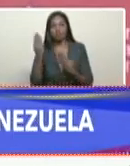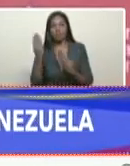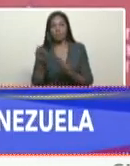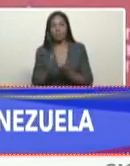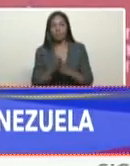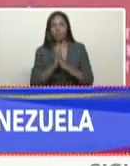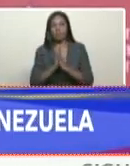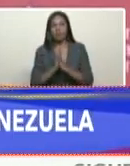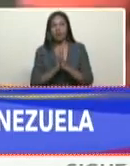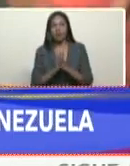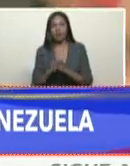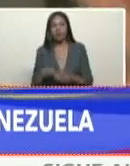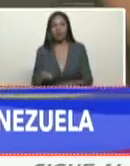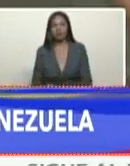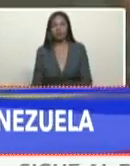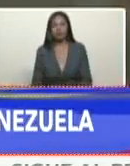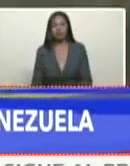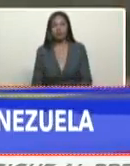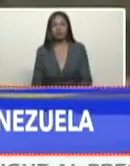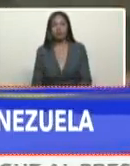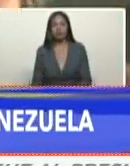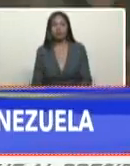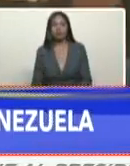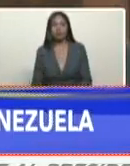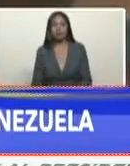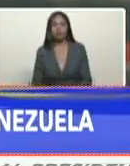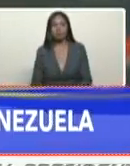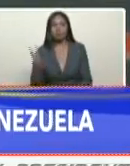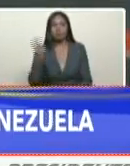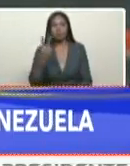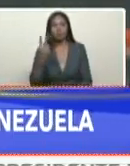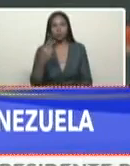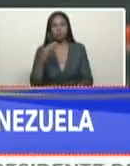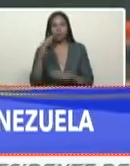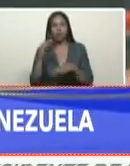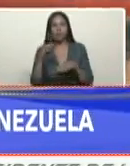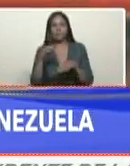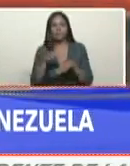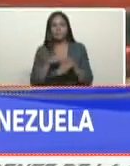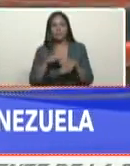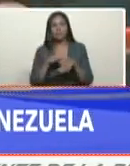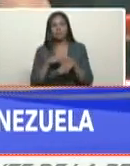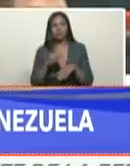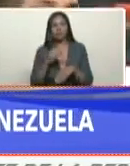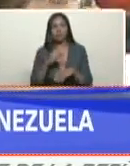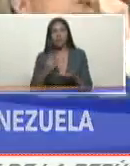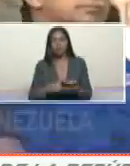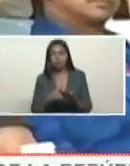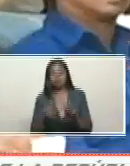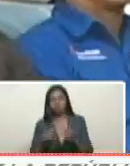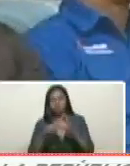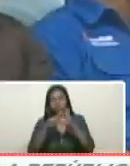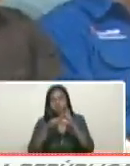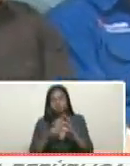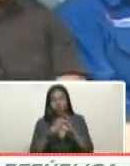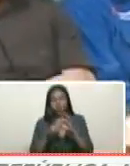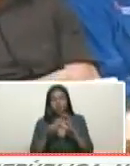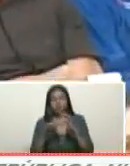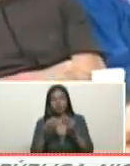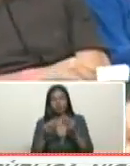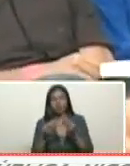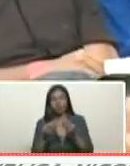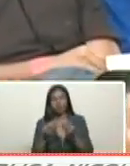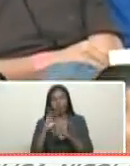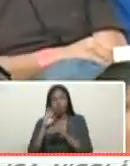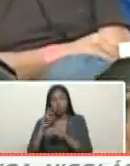ministra Blanca Caut. Las dos son dos grandes misiones hermanitas, hermanitas, no hermanitas de la